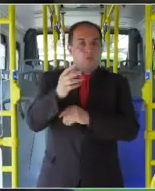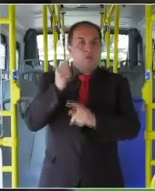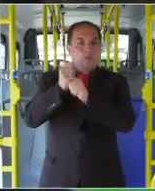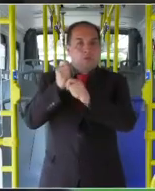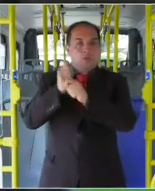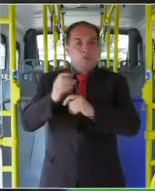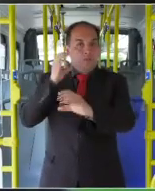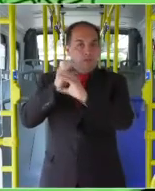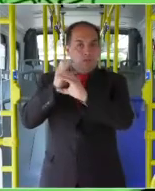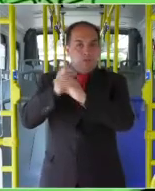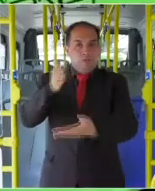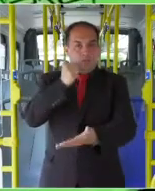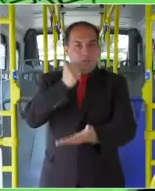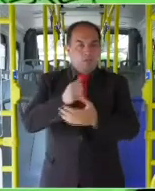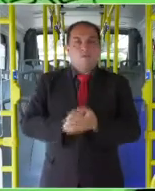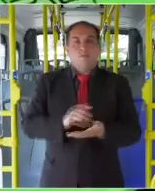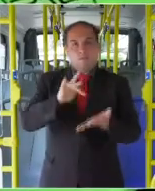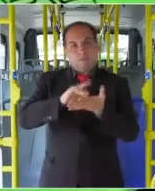ciudad. Muchas gracias.